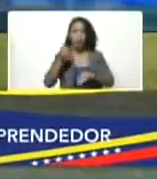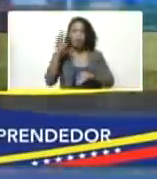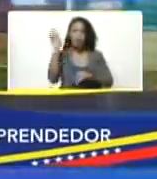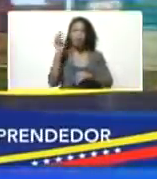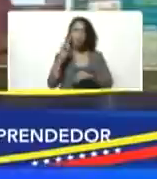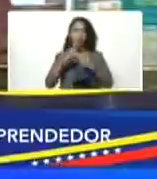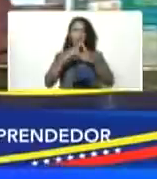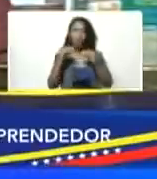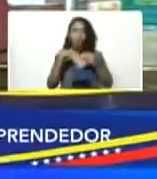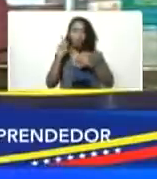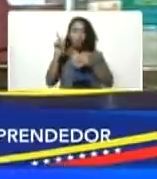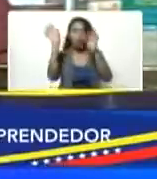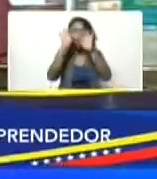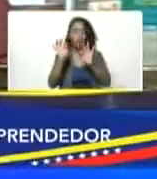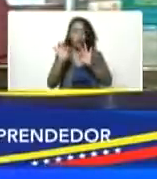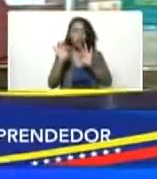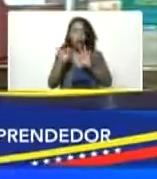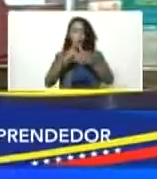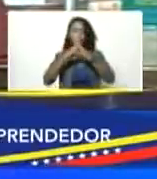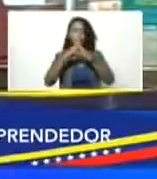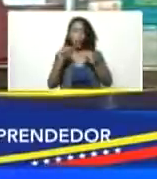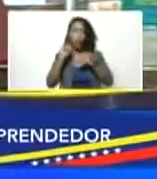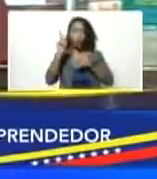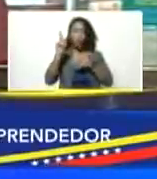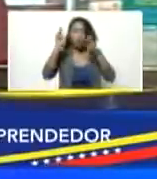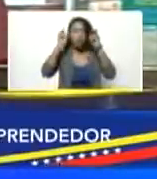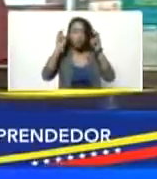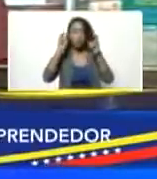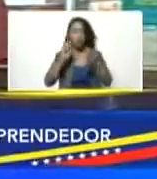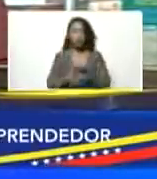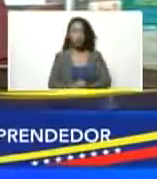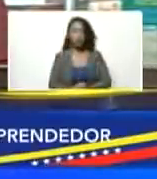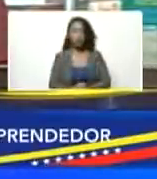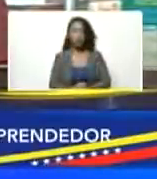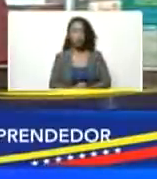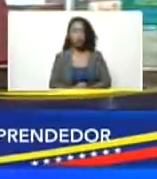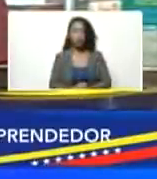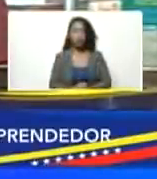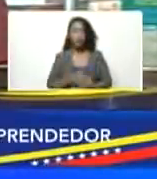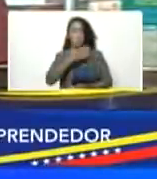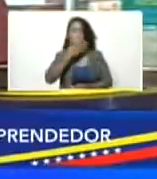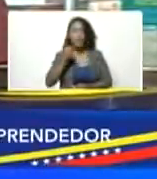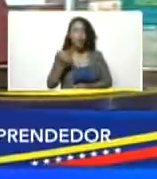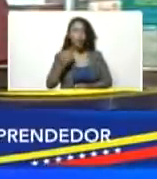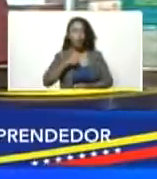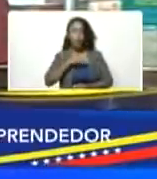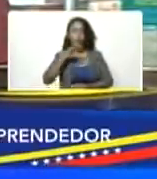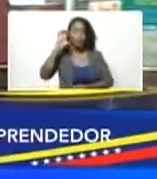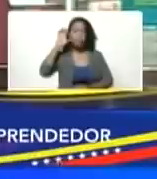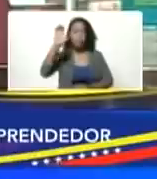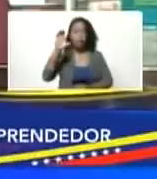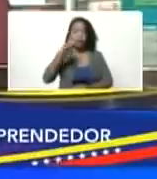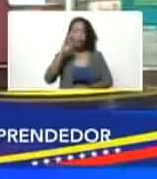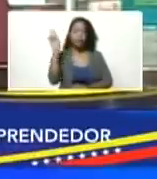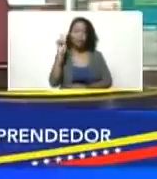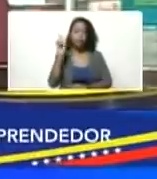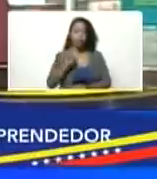en todas sus dimensiones, en todos sus aspectos. Mejorar a nuestra patria,